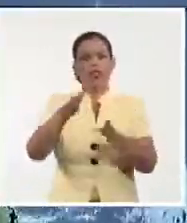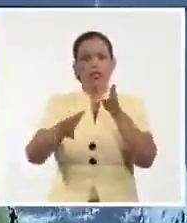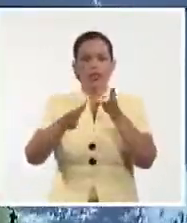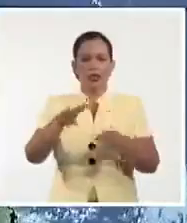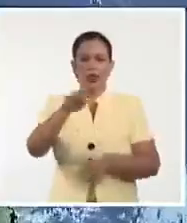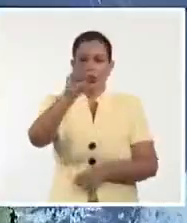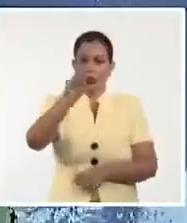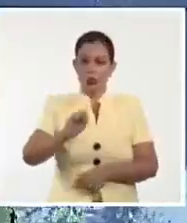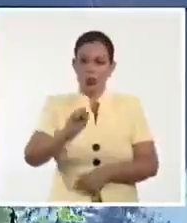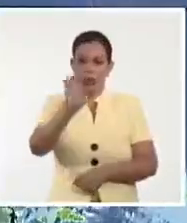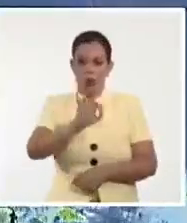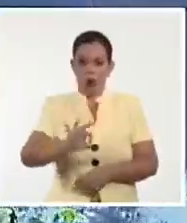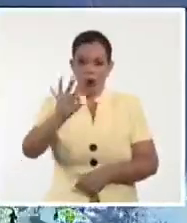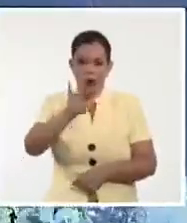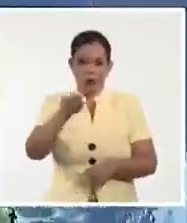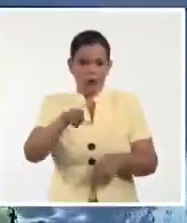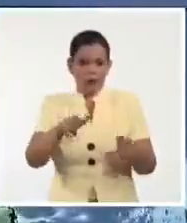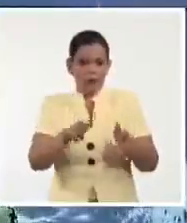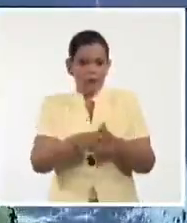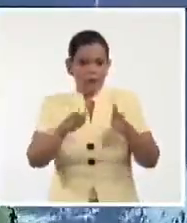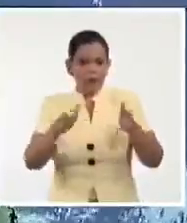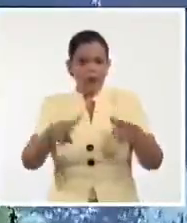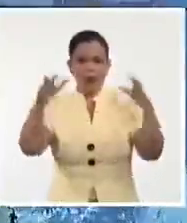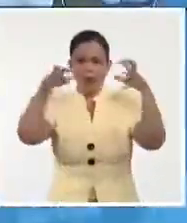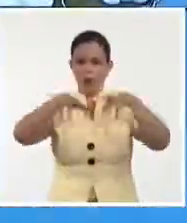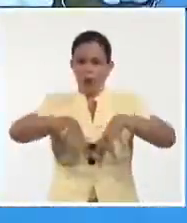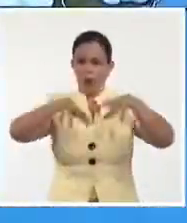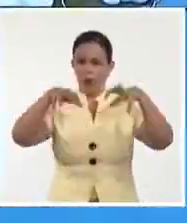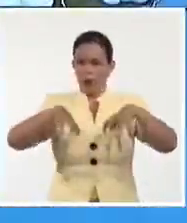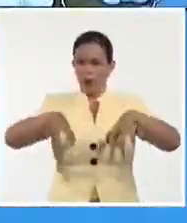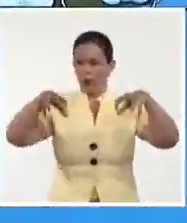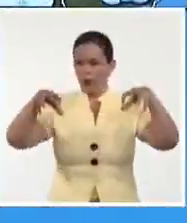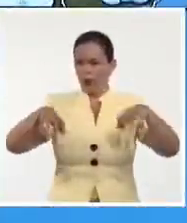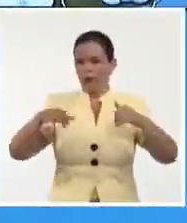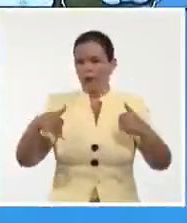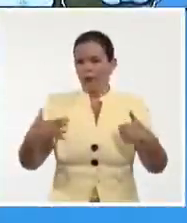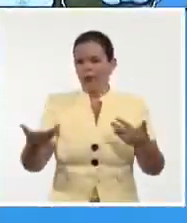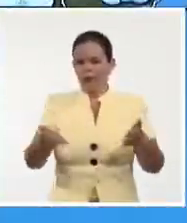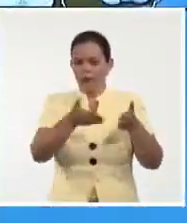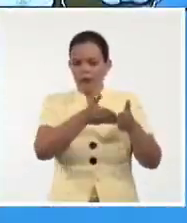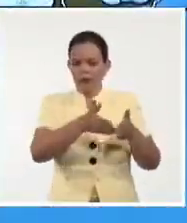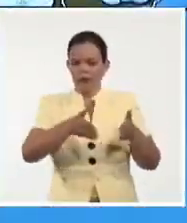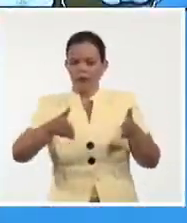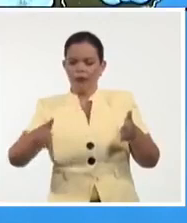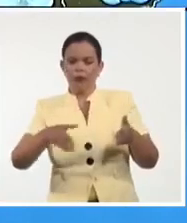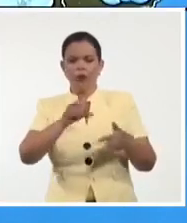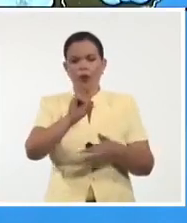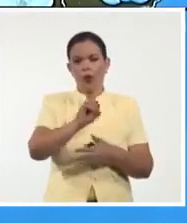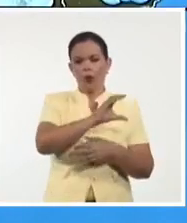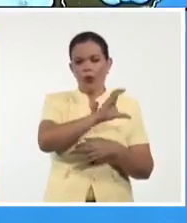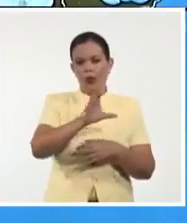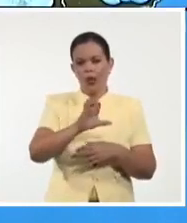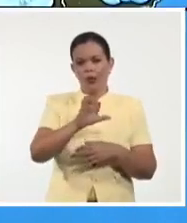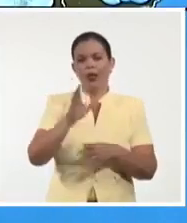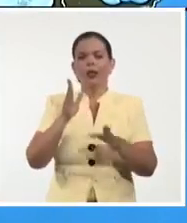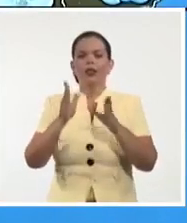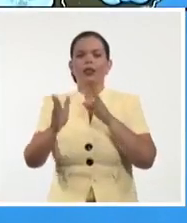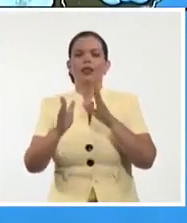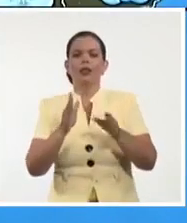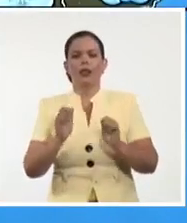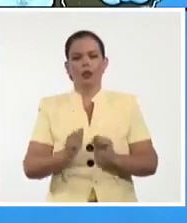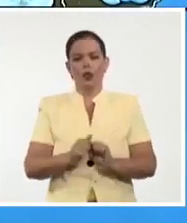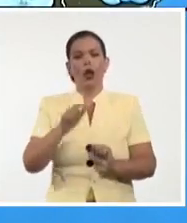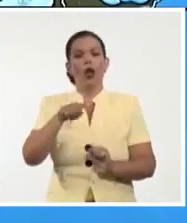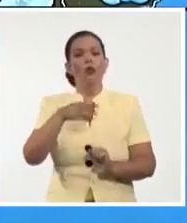mayor de lluvias continúa estando o estará en las próximas horas en las regiones occidental y central donde la lluvia puede ser